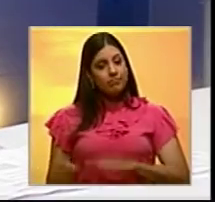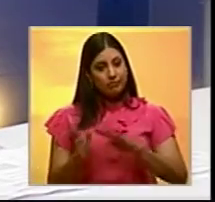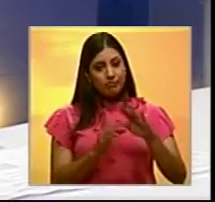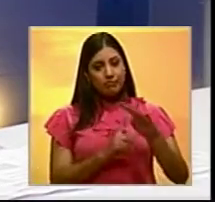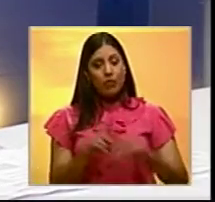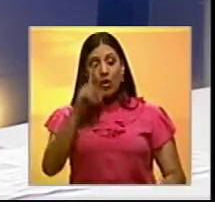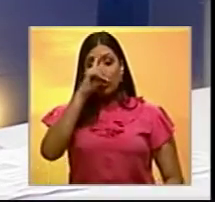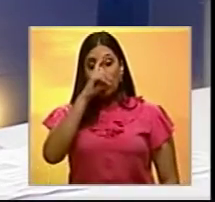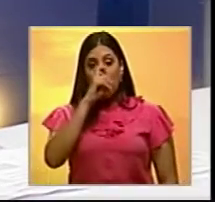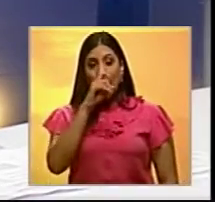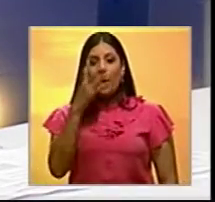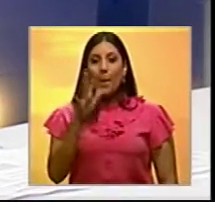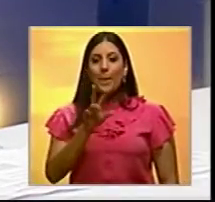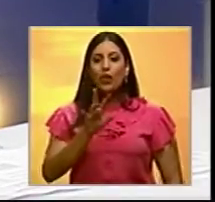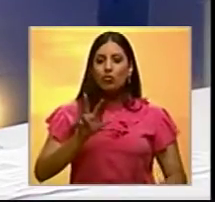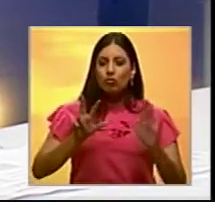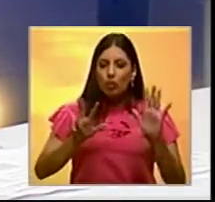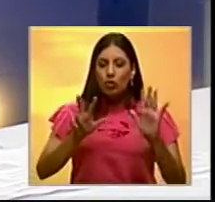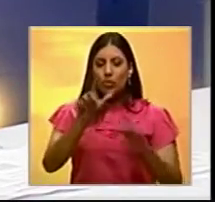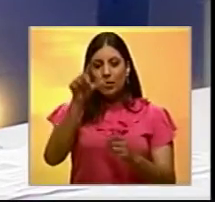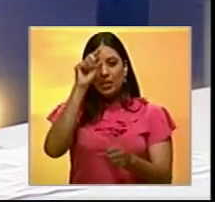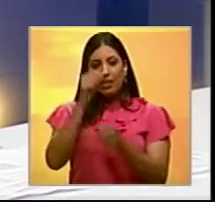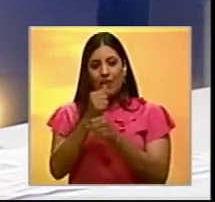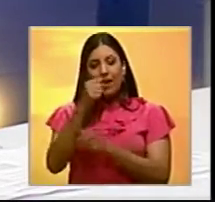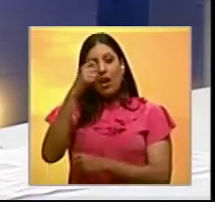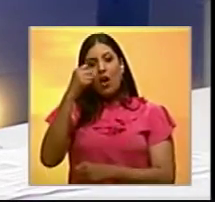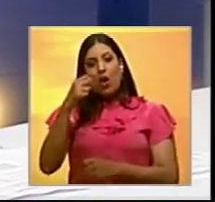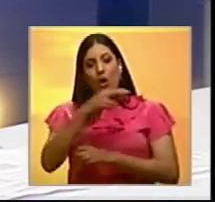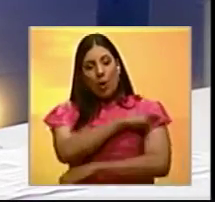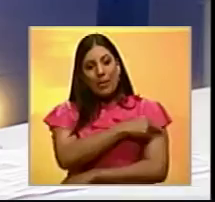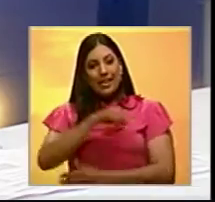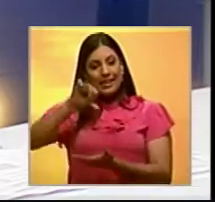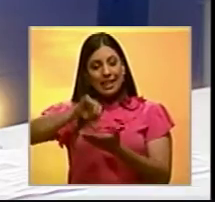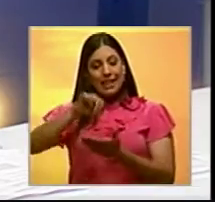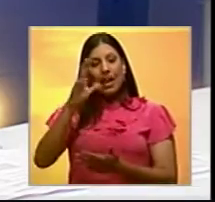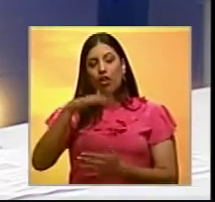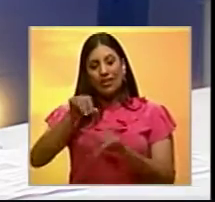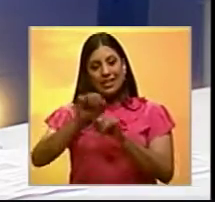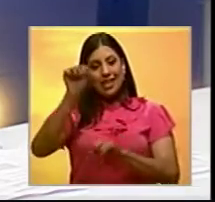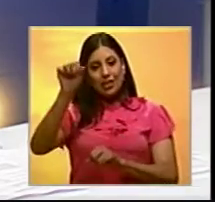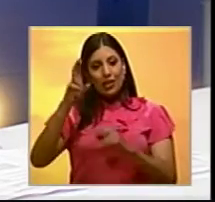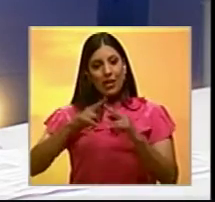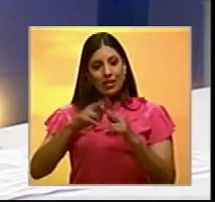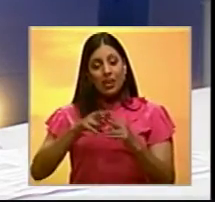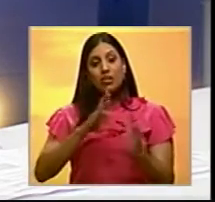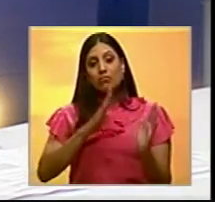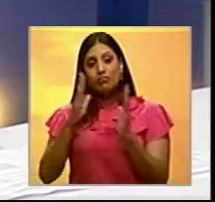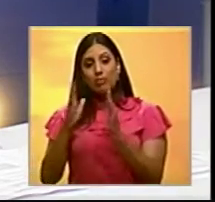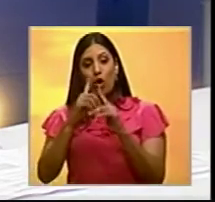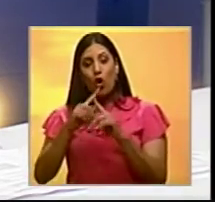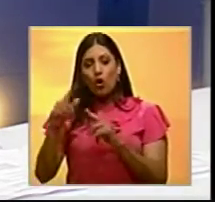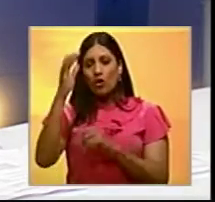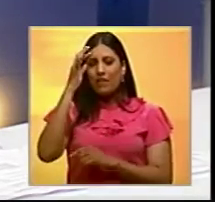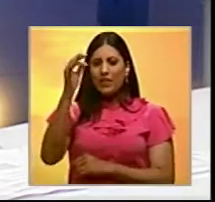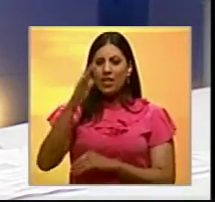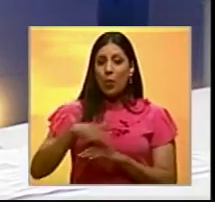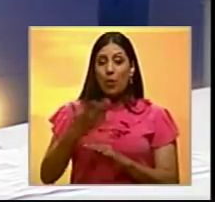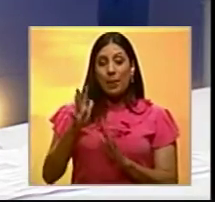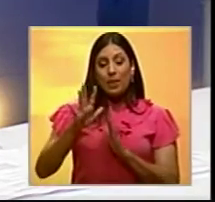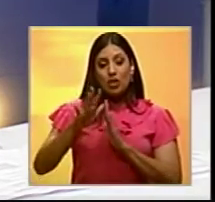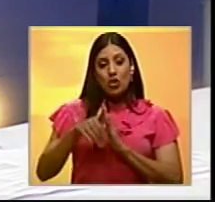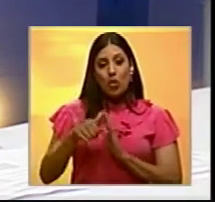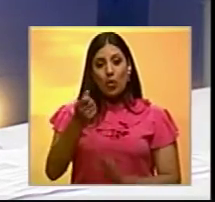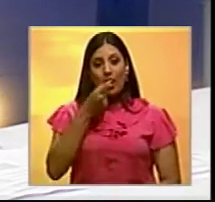En lo que va de año, al menos 8 trabajadores del Hospital Central de San Cristóbal en Táchira han sido pasados a orden de fiscalía por robo